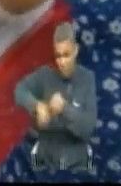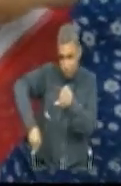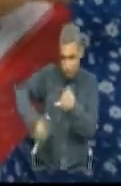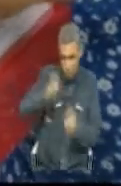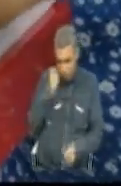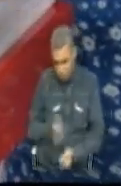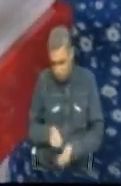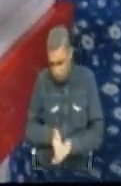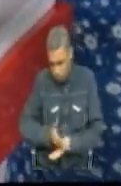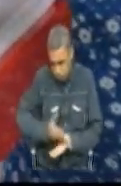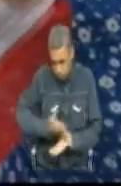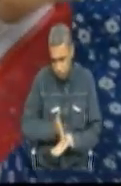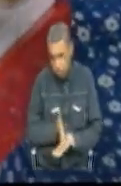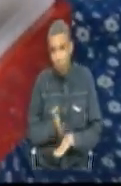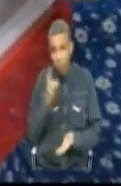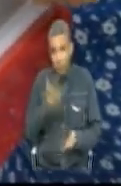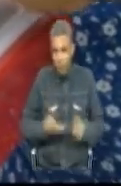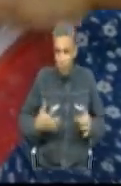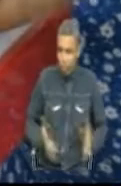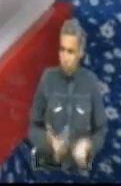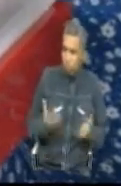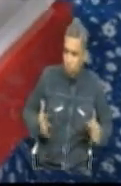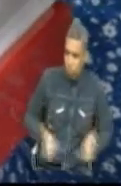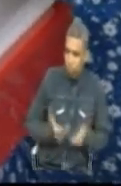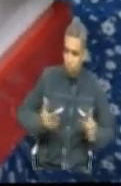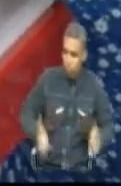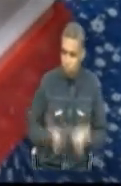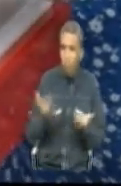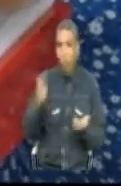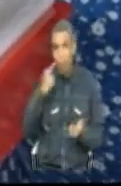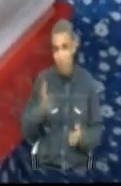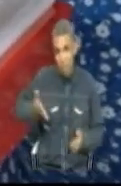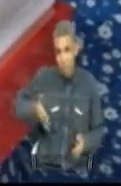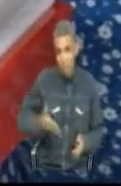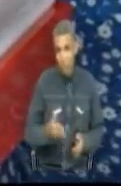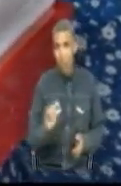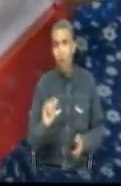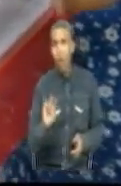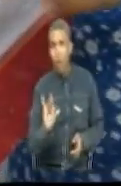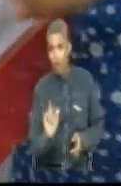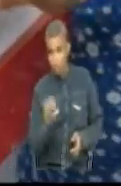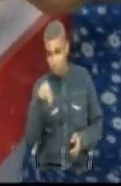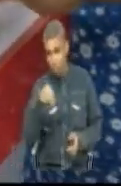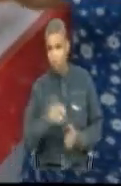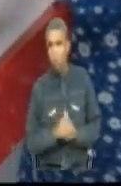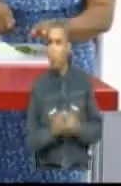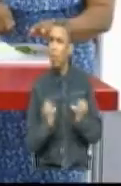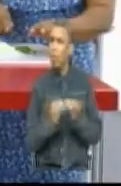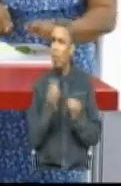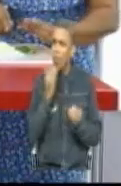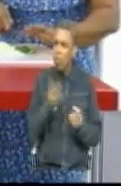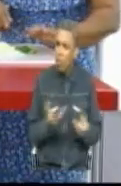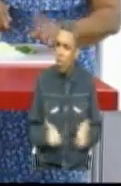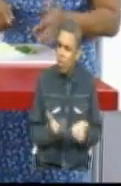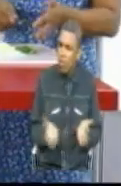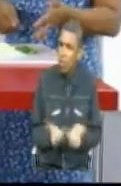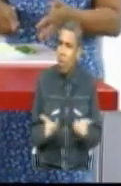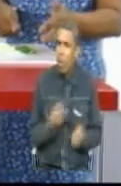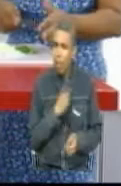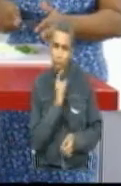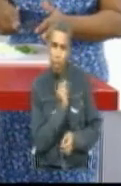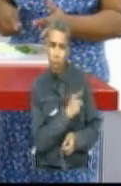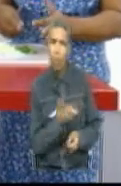armando nuestra ensalada deber de atún y verduras esta ensalada con que la podríamos acompañar maría cristina pues esto